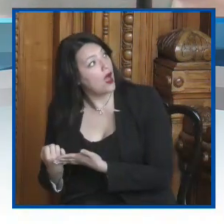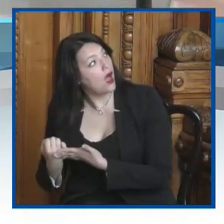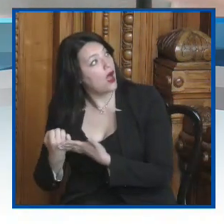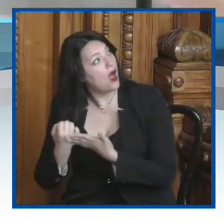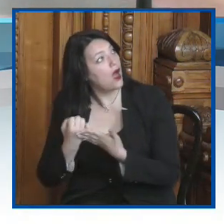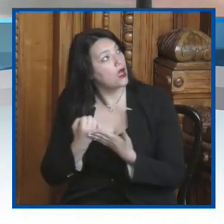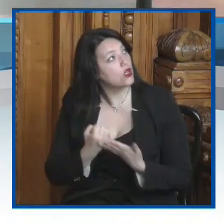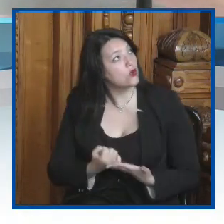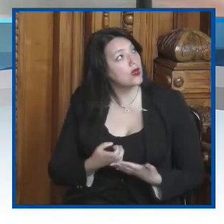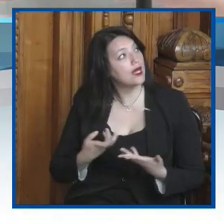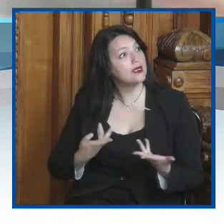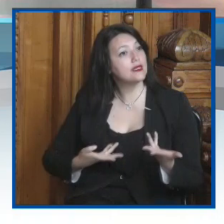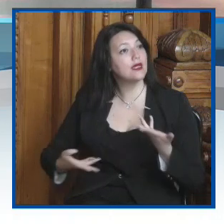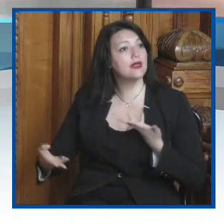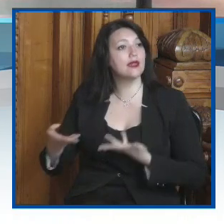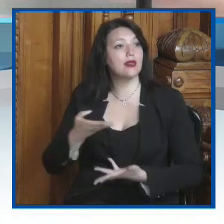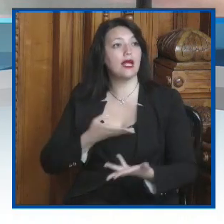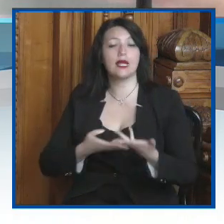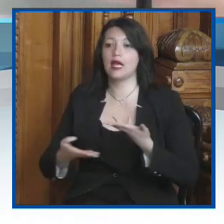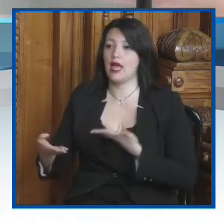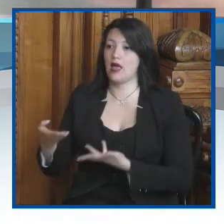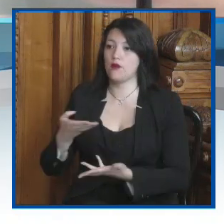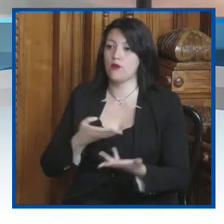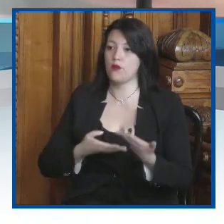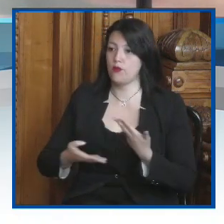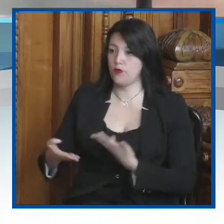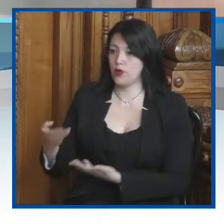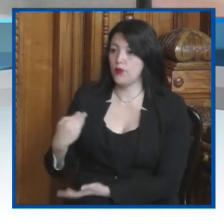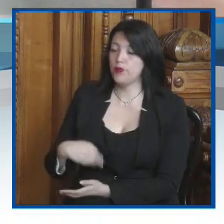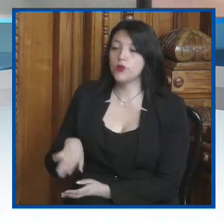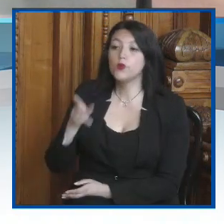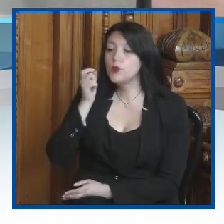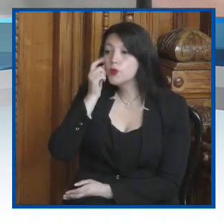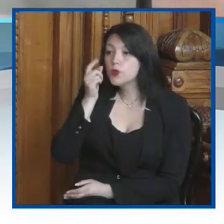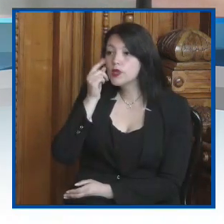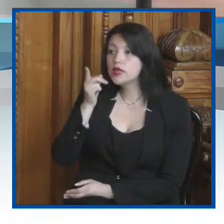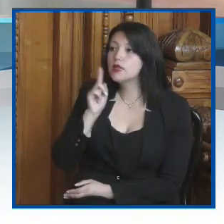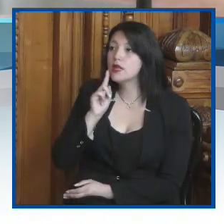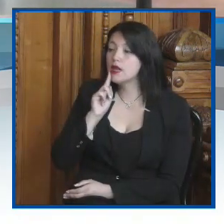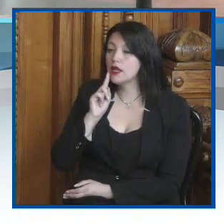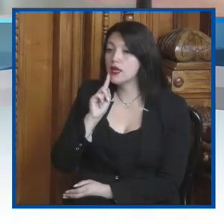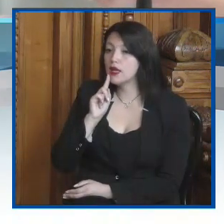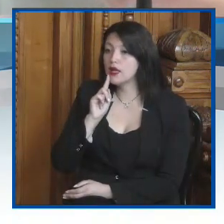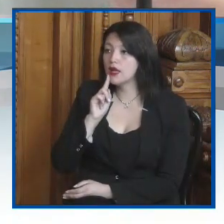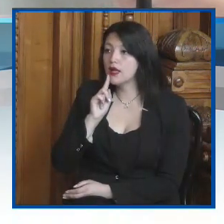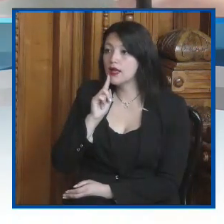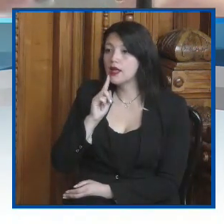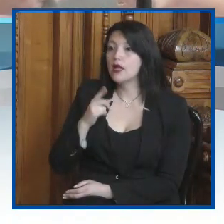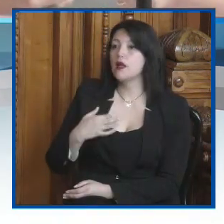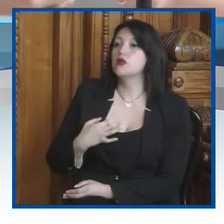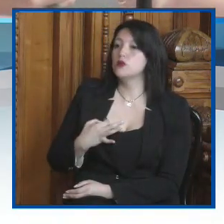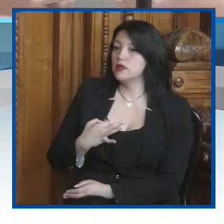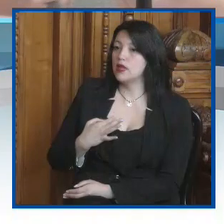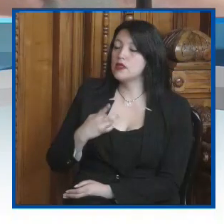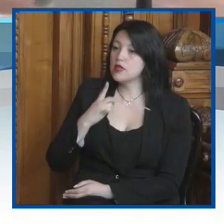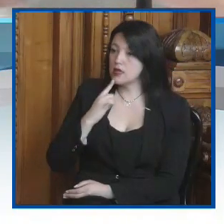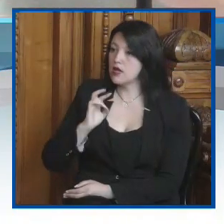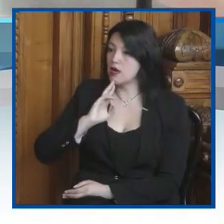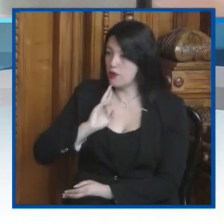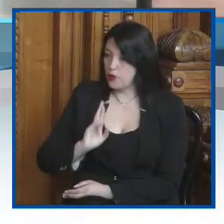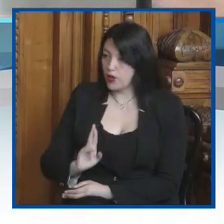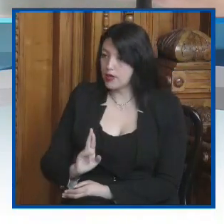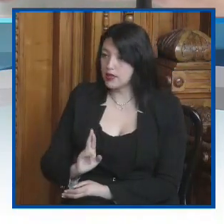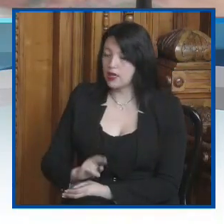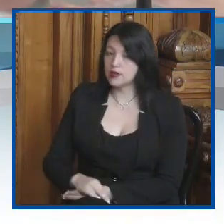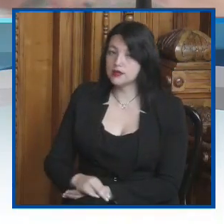ese intercambio con la ciudadanía. Cuando uno publica un tuit, tiene la posibilidad de que el ciudadano le dé una respuesta, de